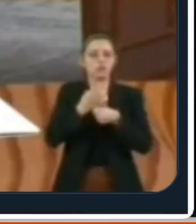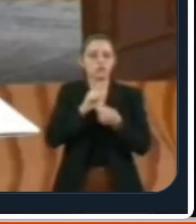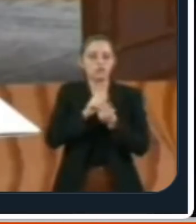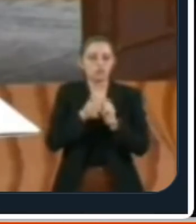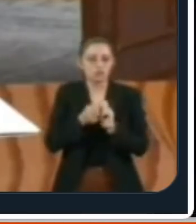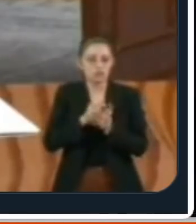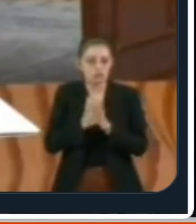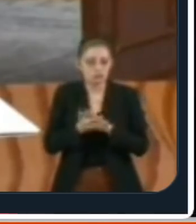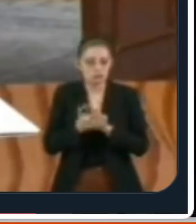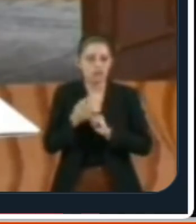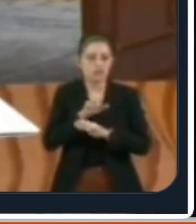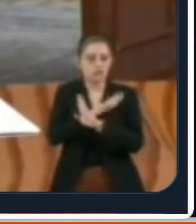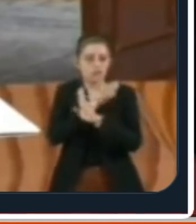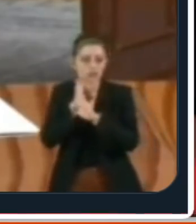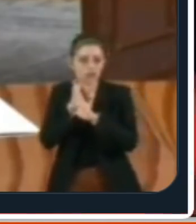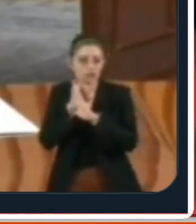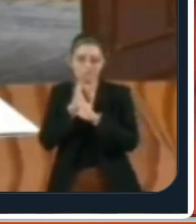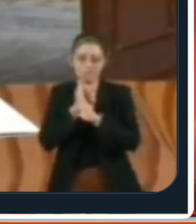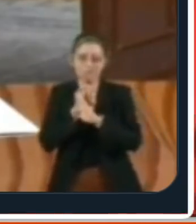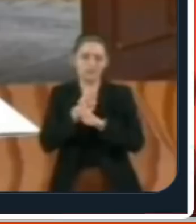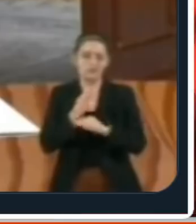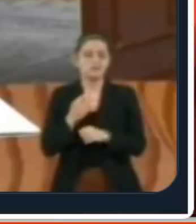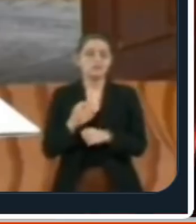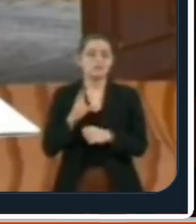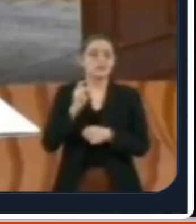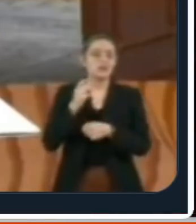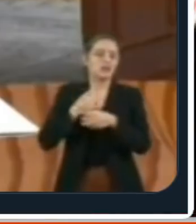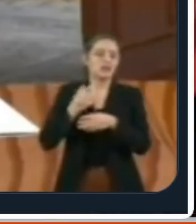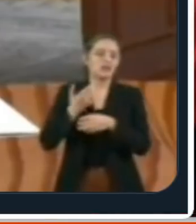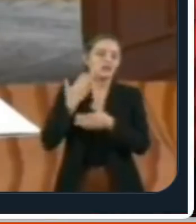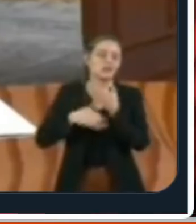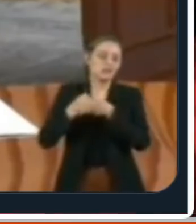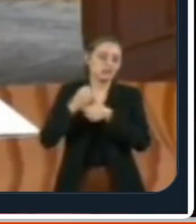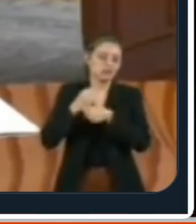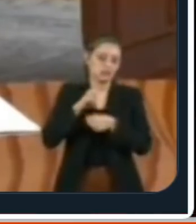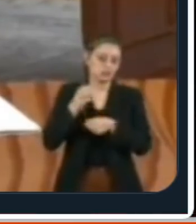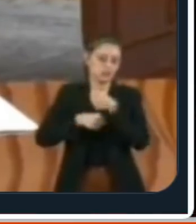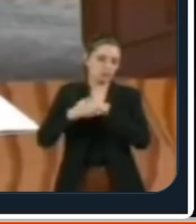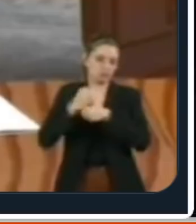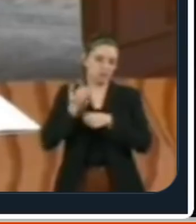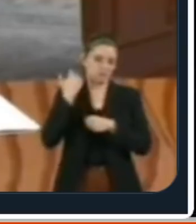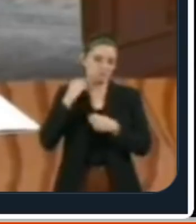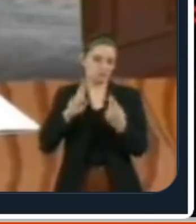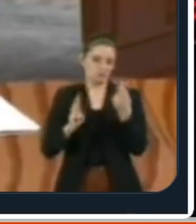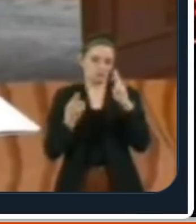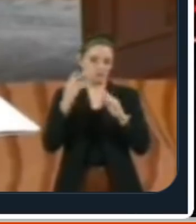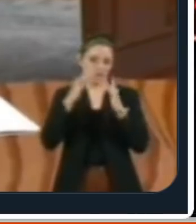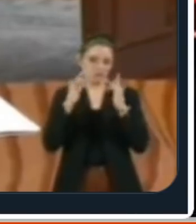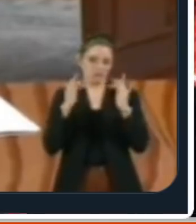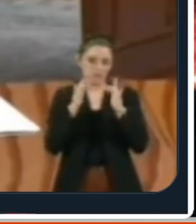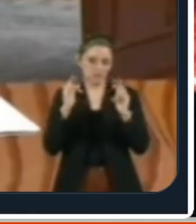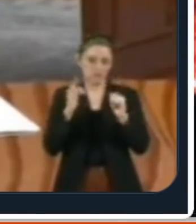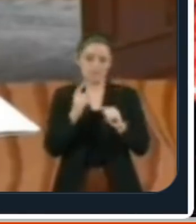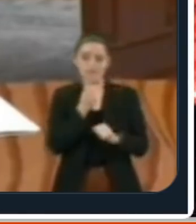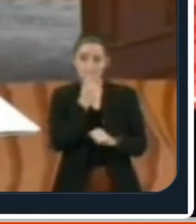les decimos lo mismo que hace casi tres siglos en la Revolución Francesa. El Tercer